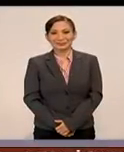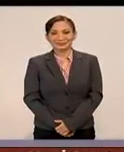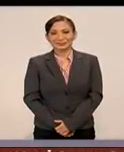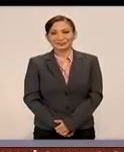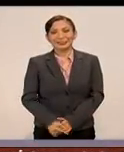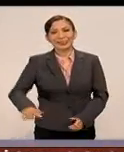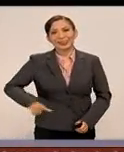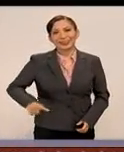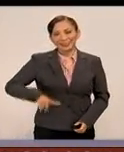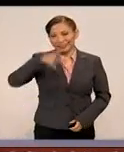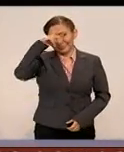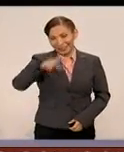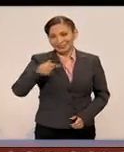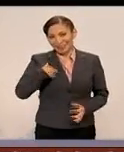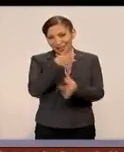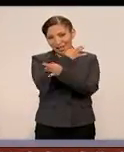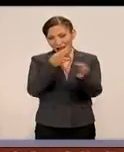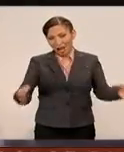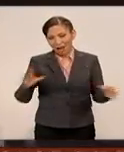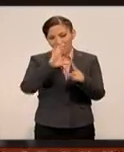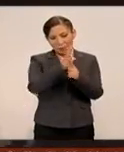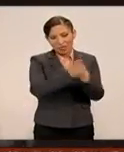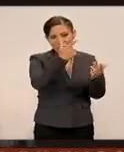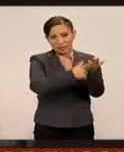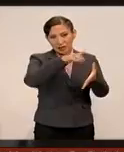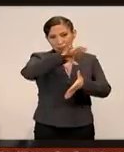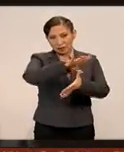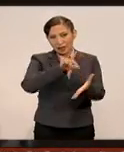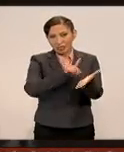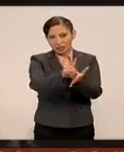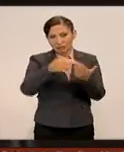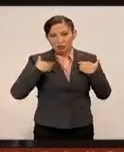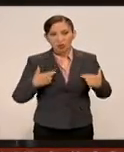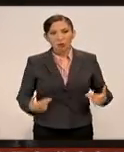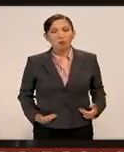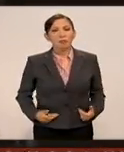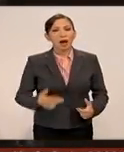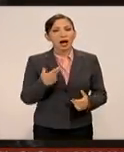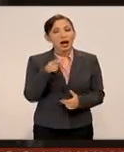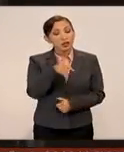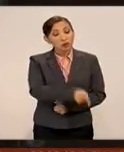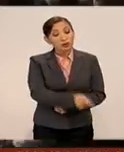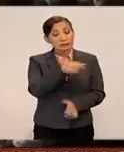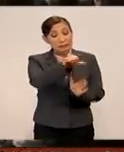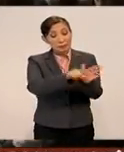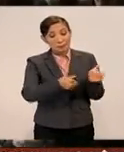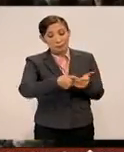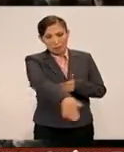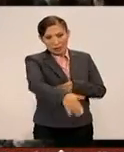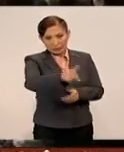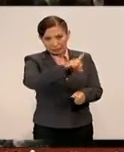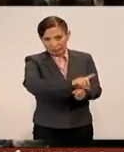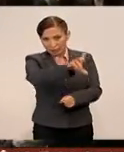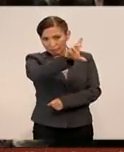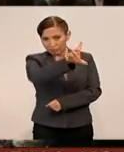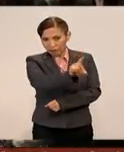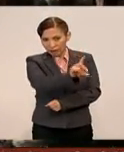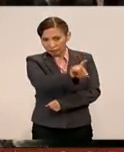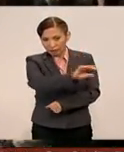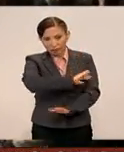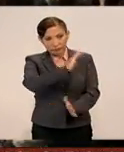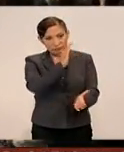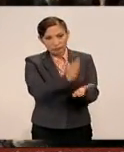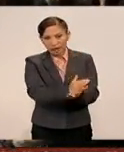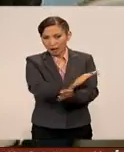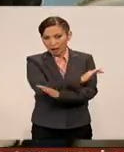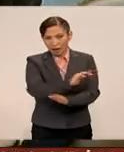El gobierno de México ya informó a la Comisión Interamericana de Derechos Humanos que este mes, el día 30, va a dar